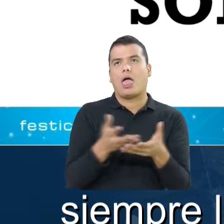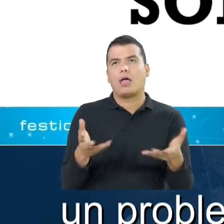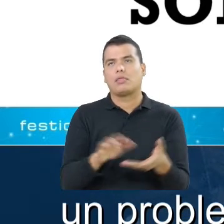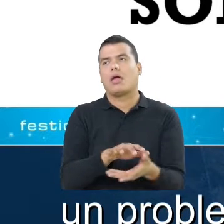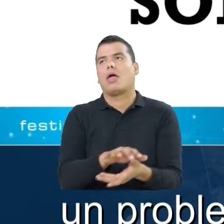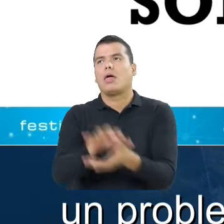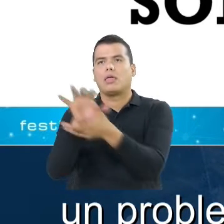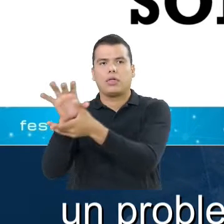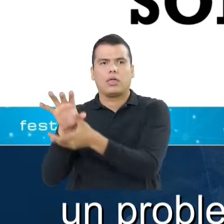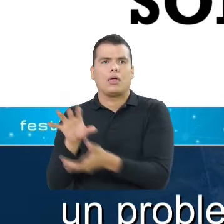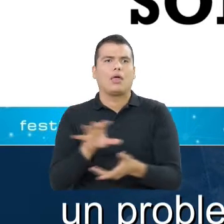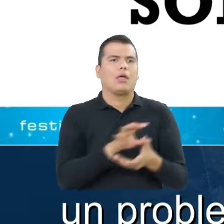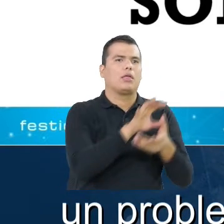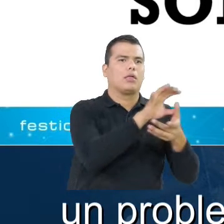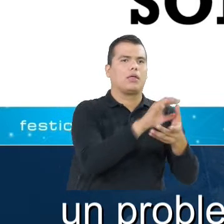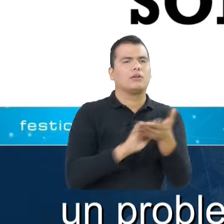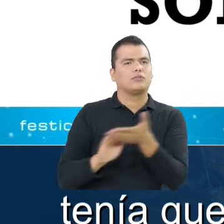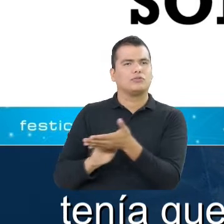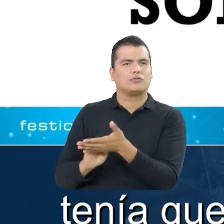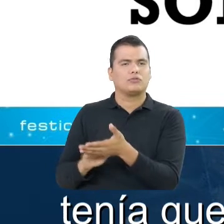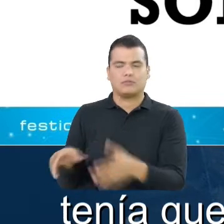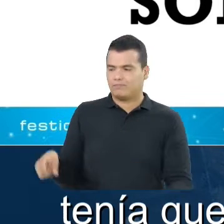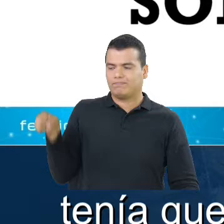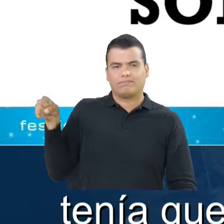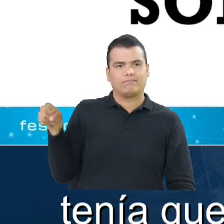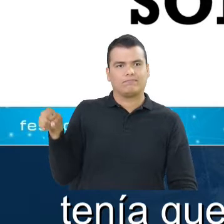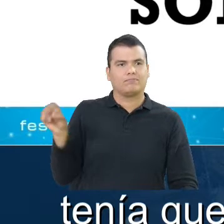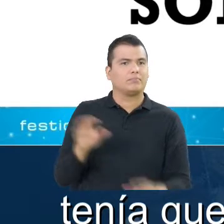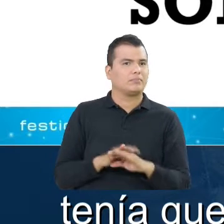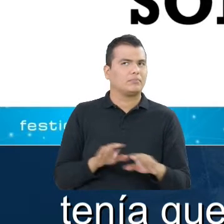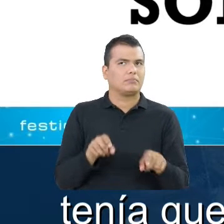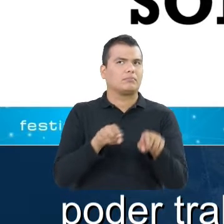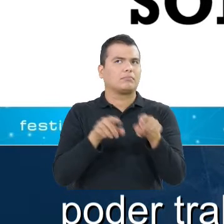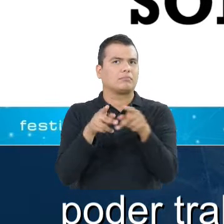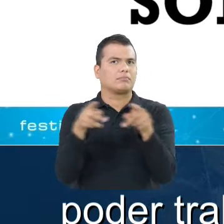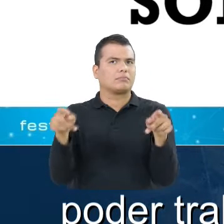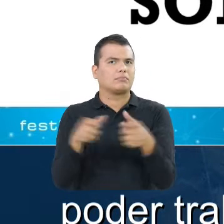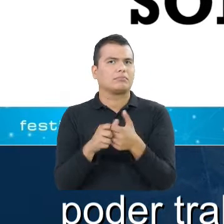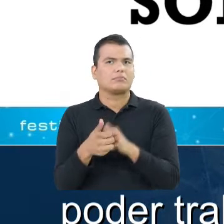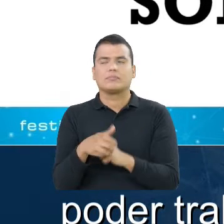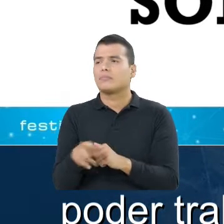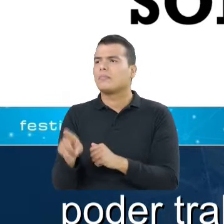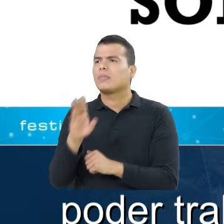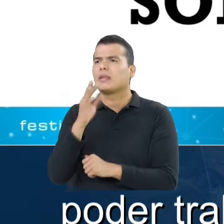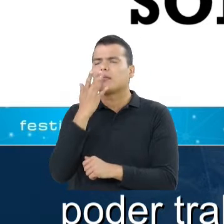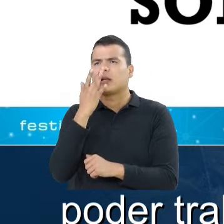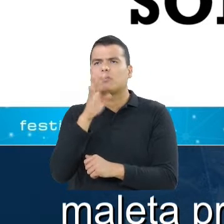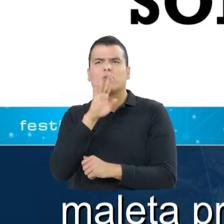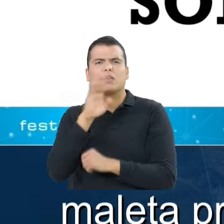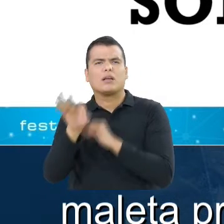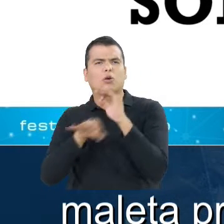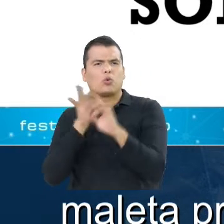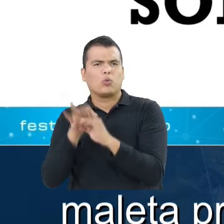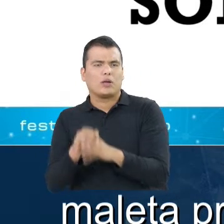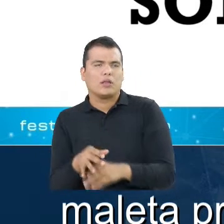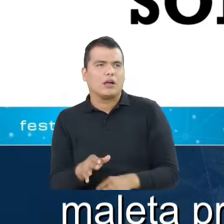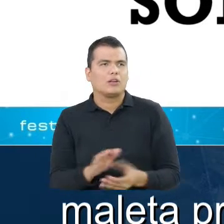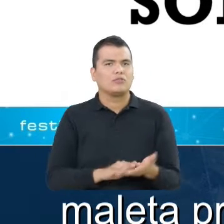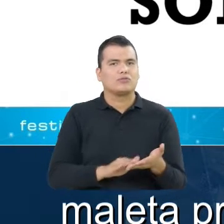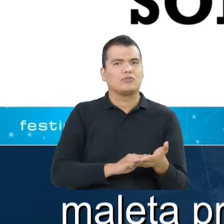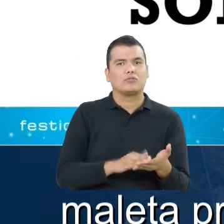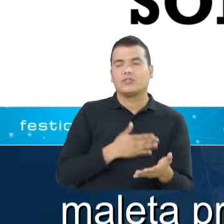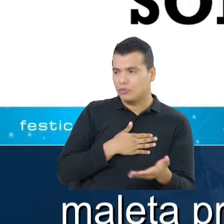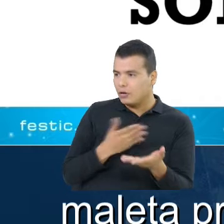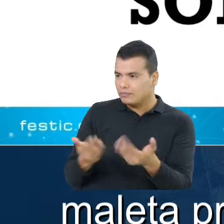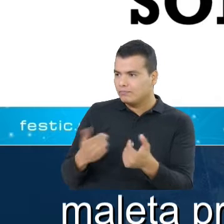poder trabajar cómodamente. Solución, la maleta. Problema de otras personas, no tengo quien me cuide mi perro. Solución, voy a prestar un servicio de